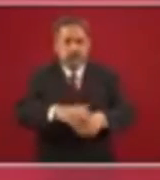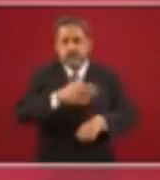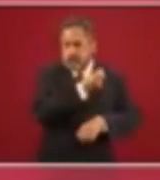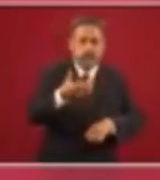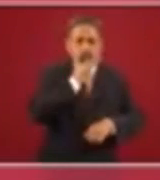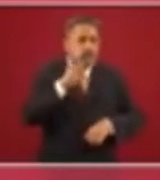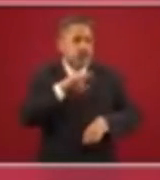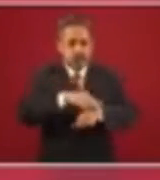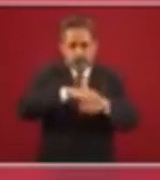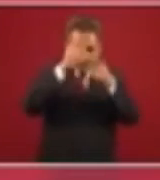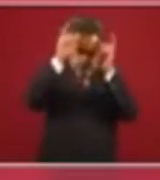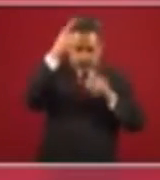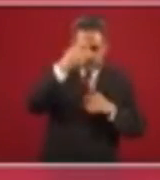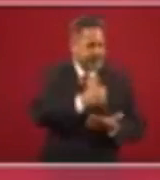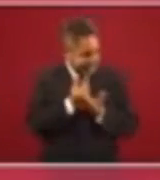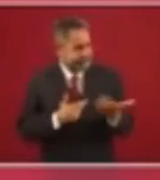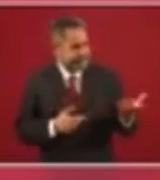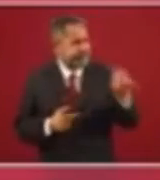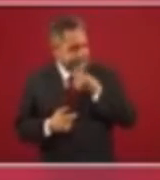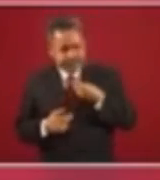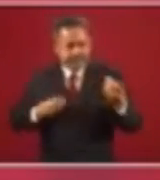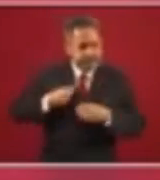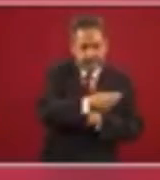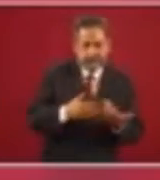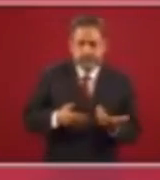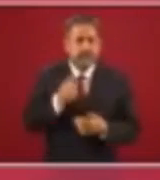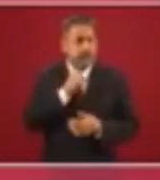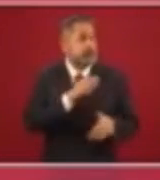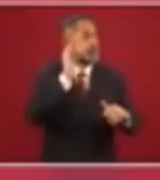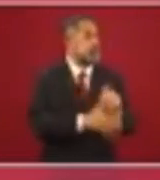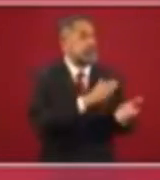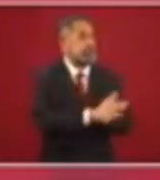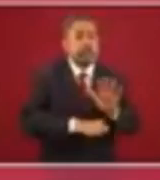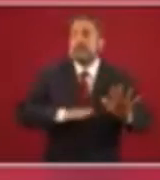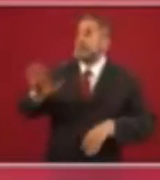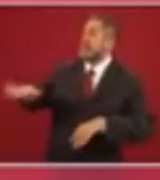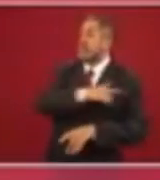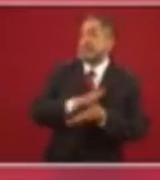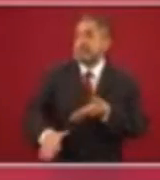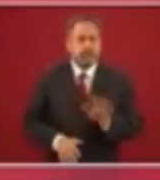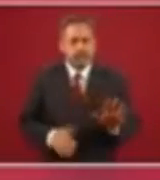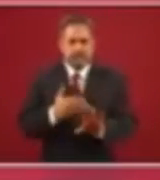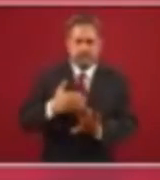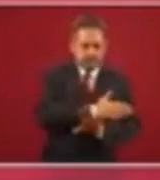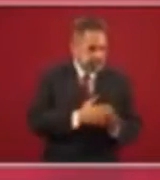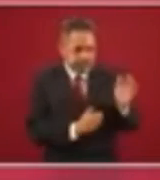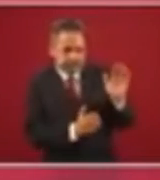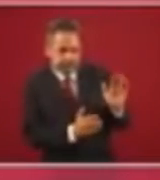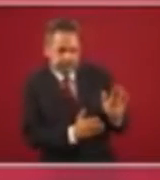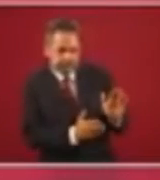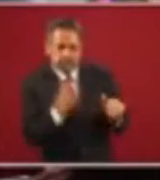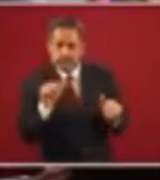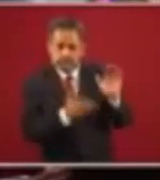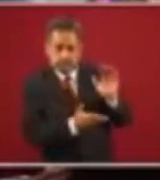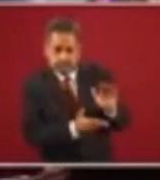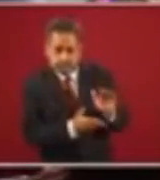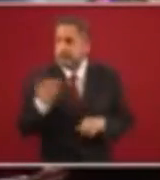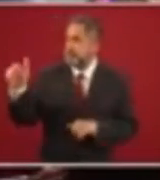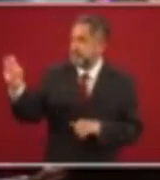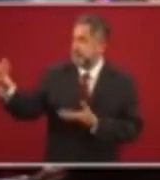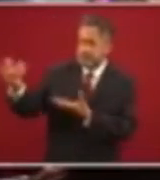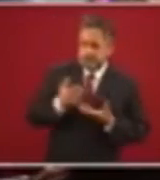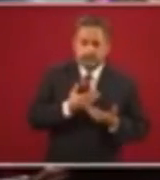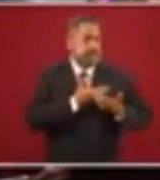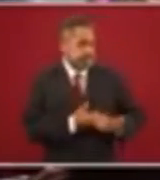enfermeras, que nos ayuden para que antes de que se agoten los medicamentos, se esté haciendo